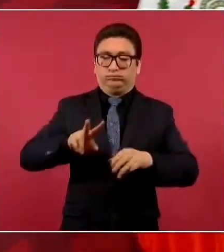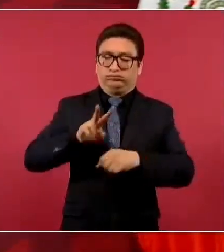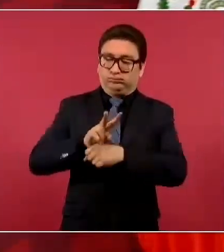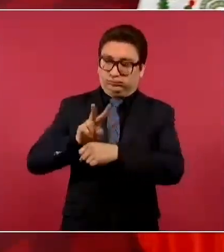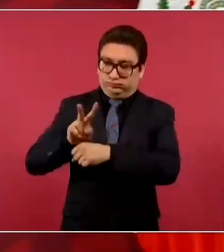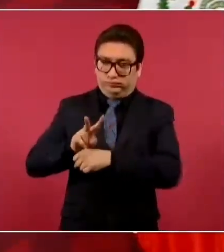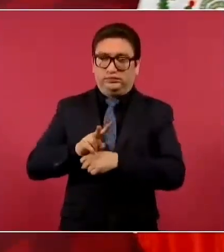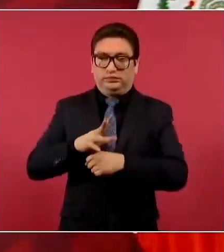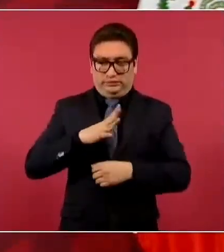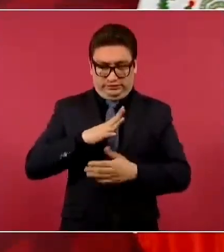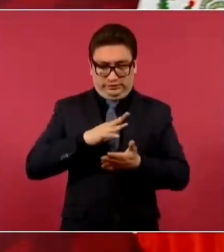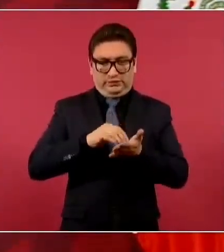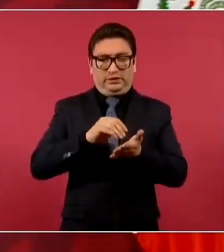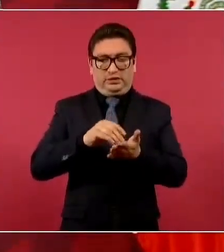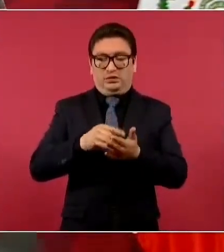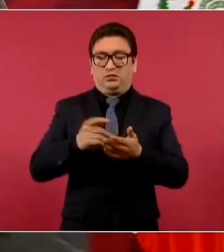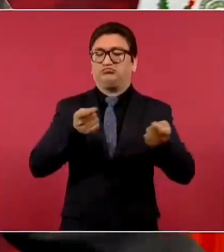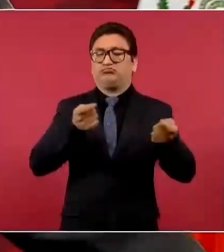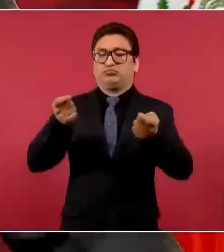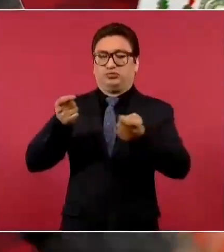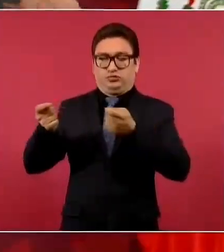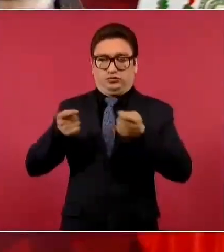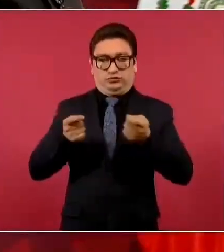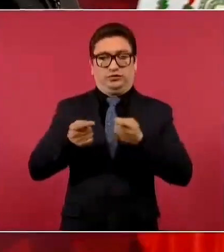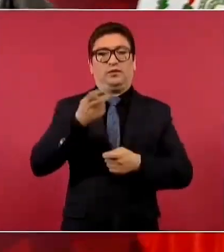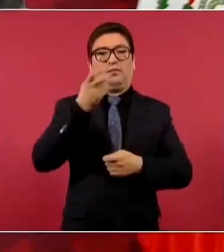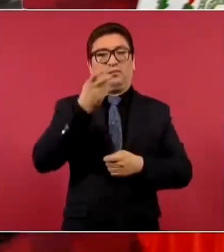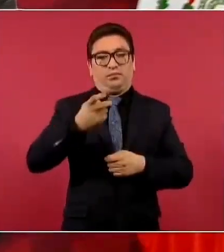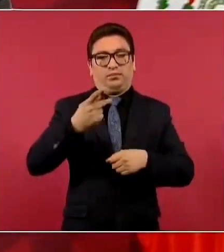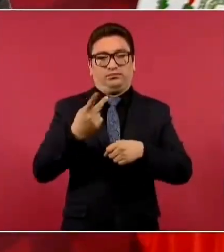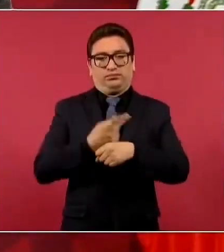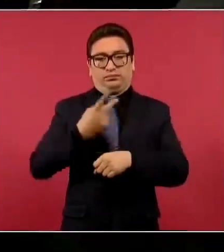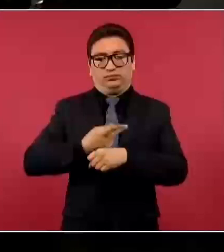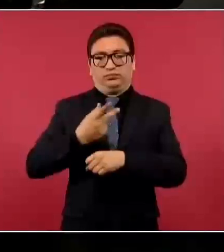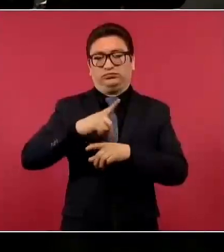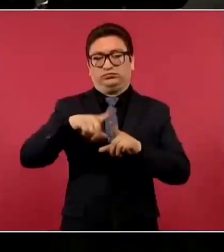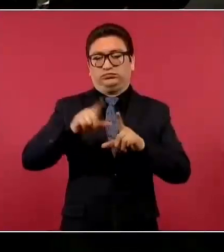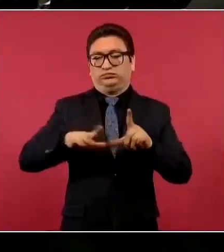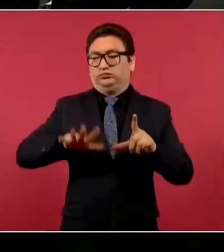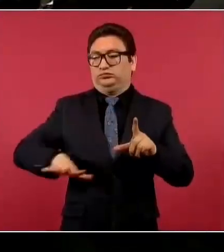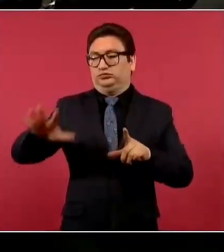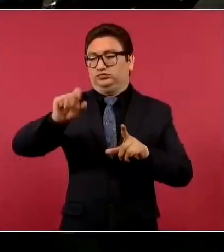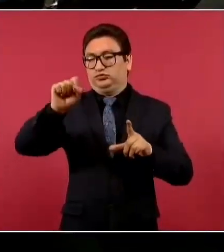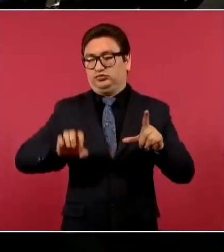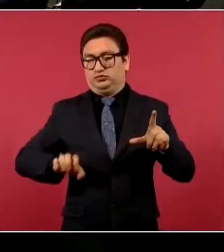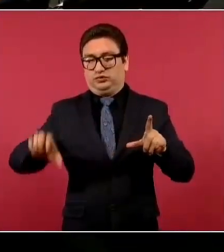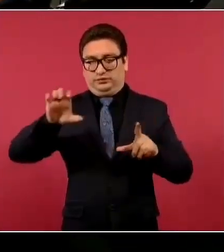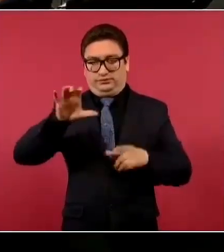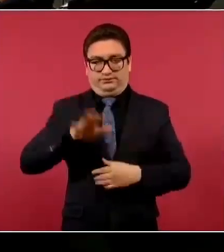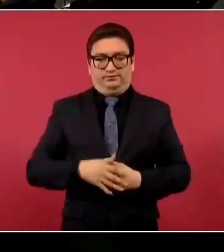vigilancia y hay control. Pero eso es lo que está pasando en toda la región del sureste.